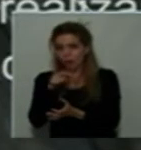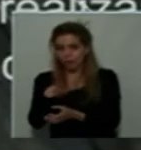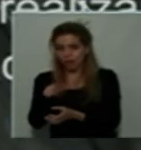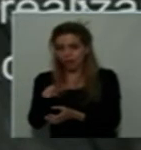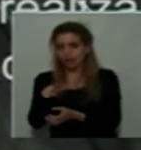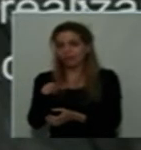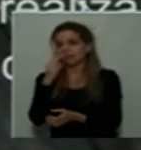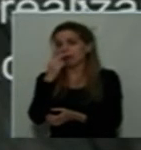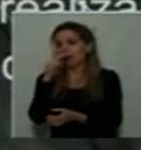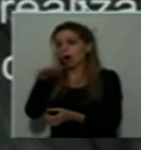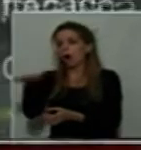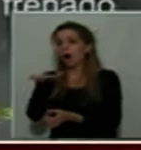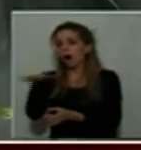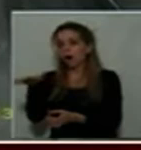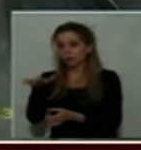de...